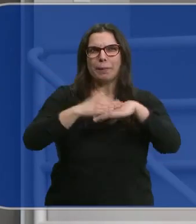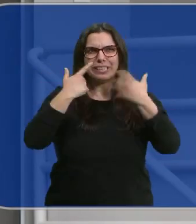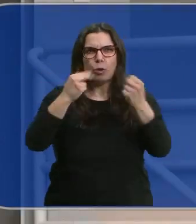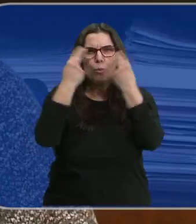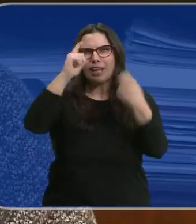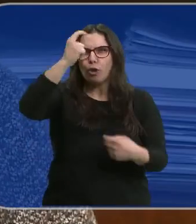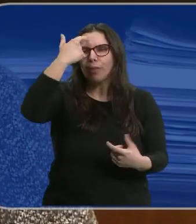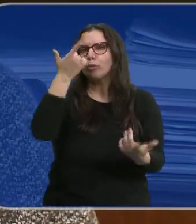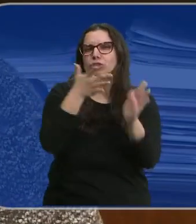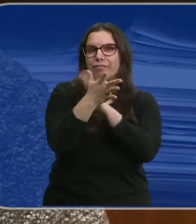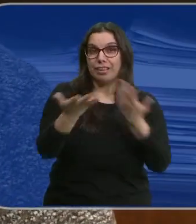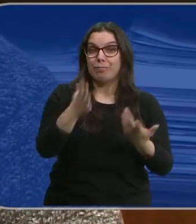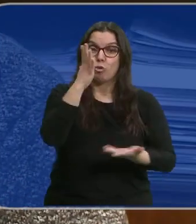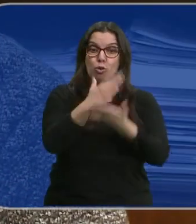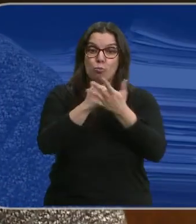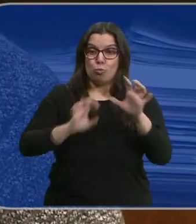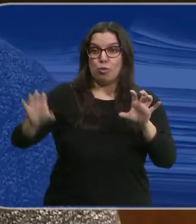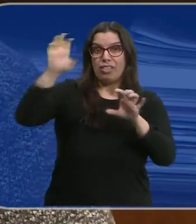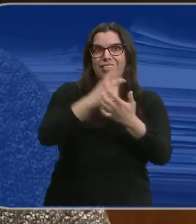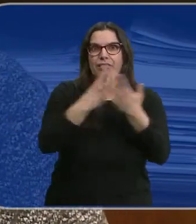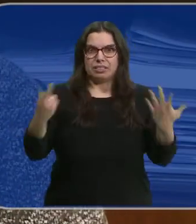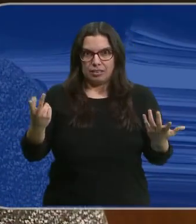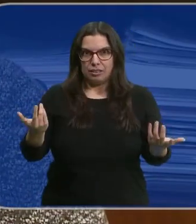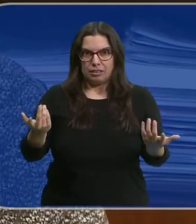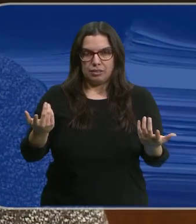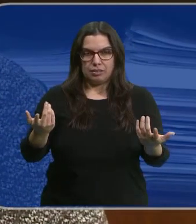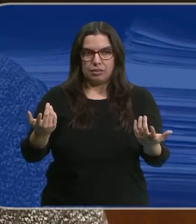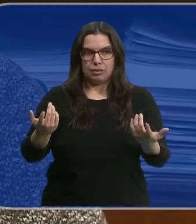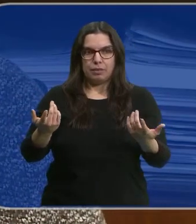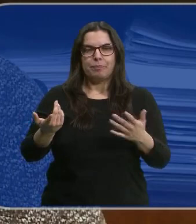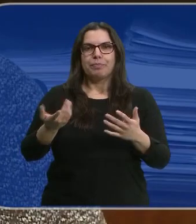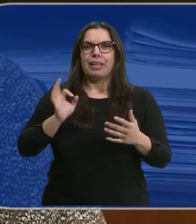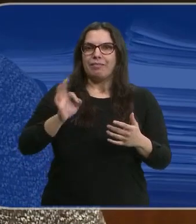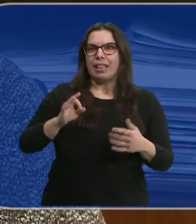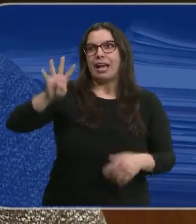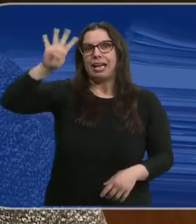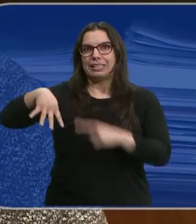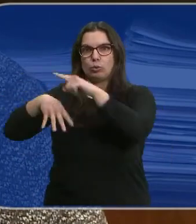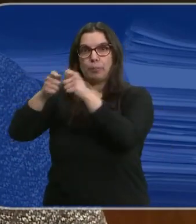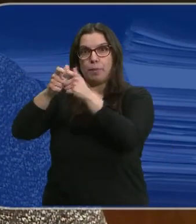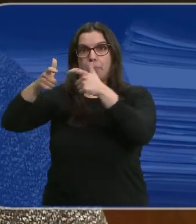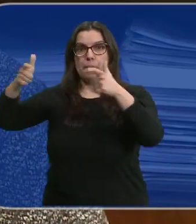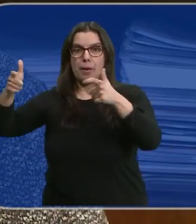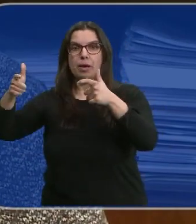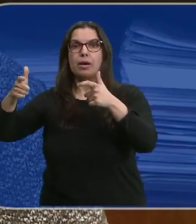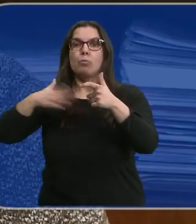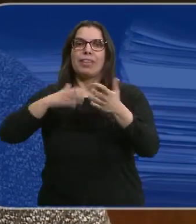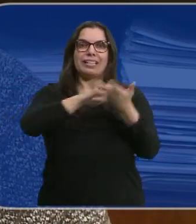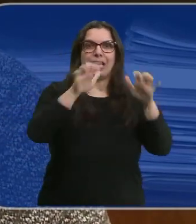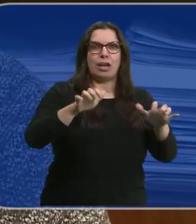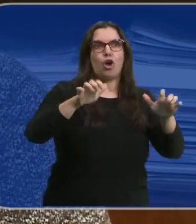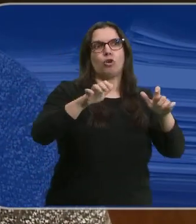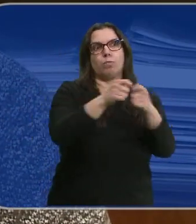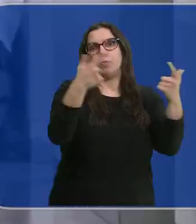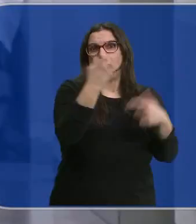pública. Somos 17 comunidades autónomas en las que hay una asimetría epidemiológica. Seguramente en Cataluña les está subiendo y les pueden ir bien, a lo mejor en Castilla y León